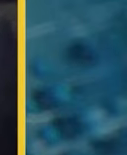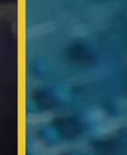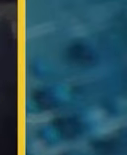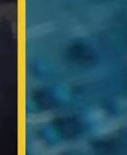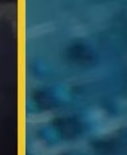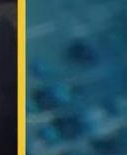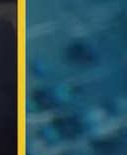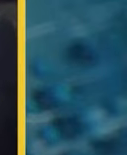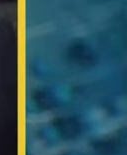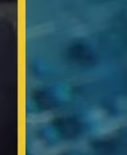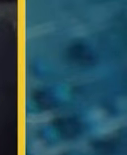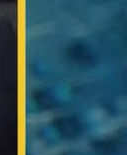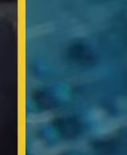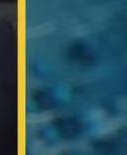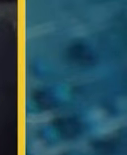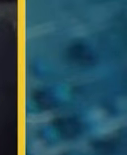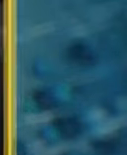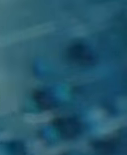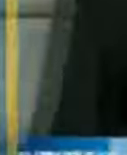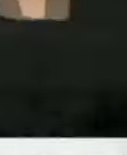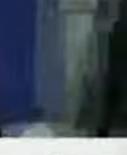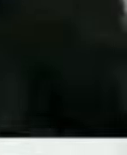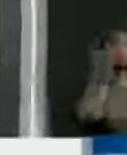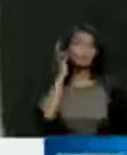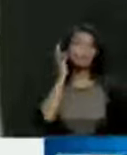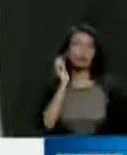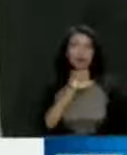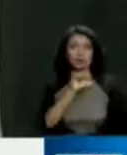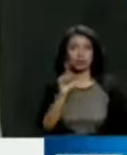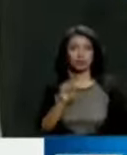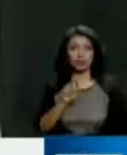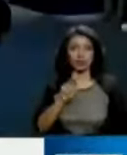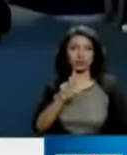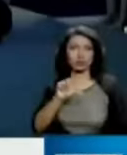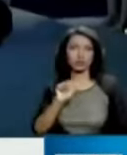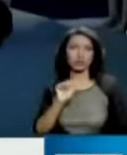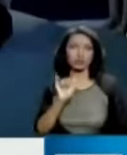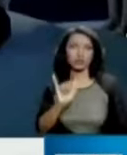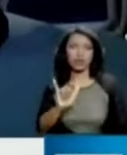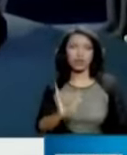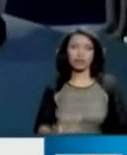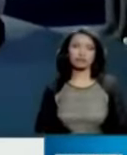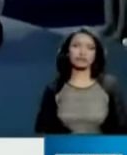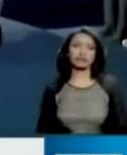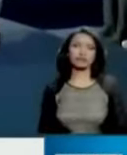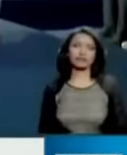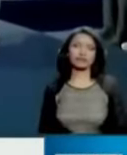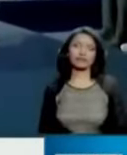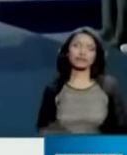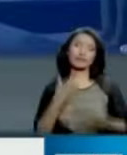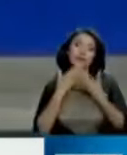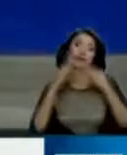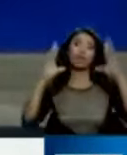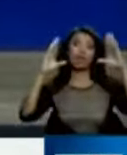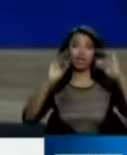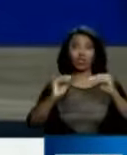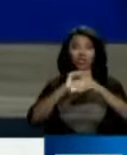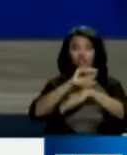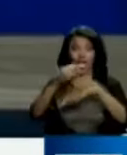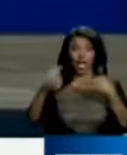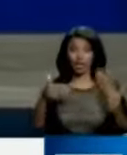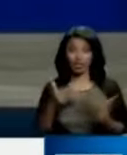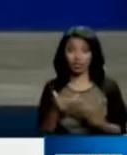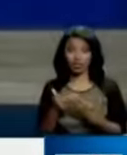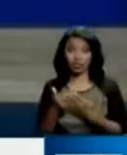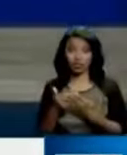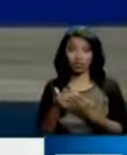Fíjese, es una paradoja, en realidad, porque si una de las condiciones cuando usted es acogido como asilado es que no puede participar en